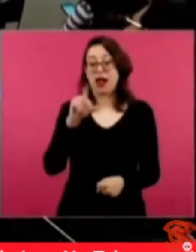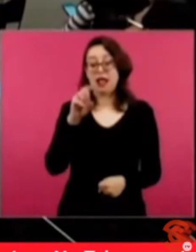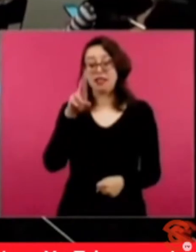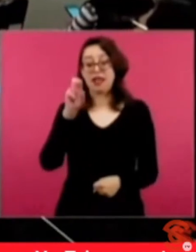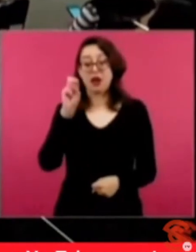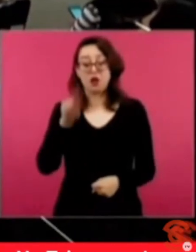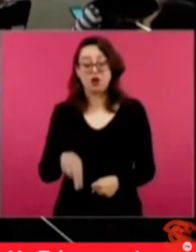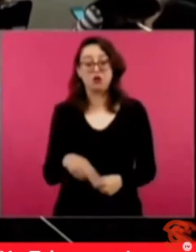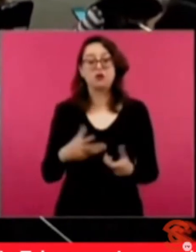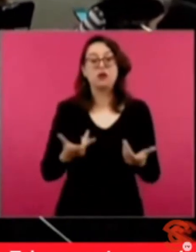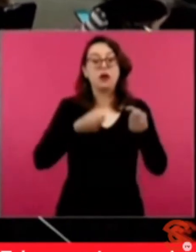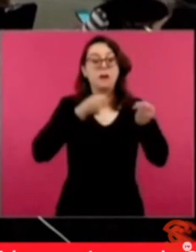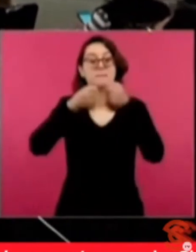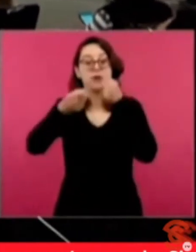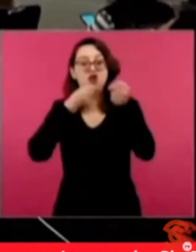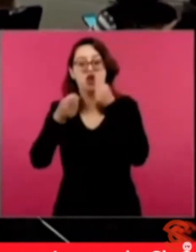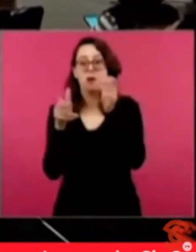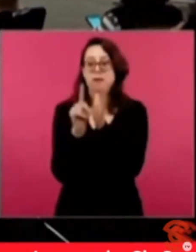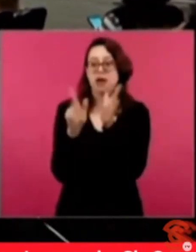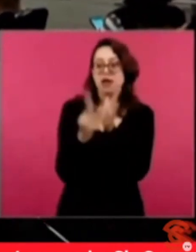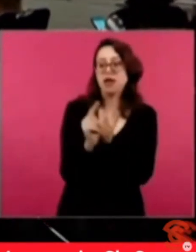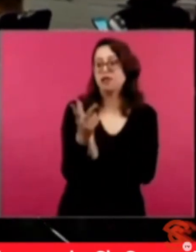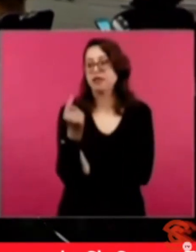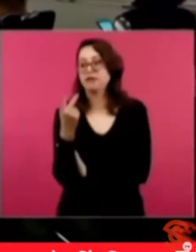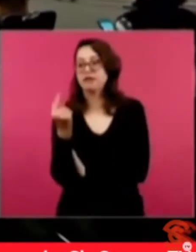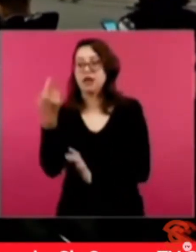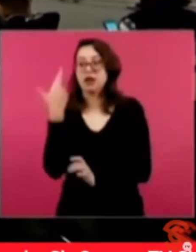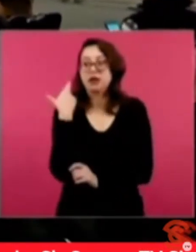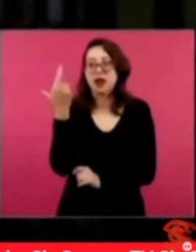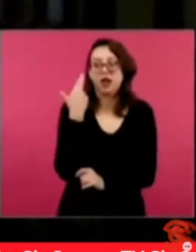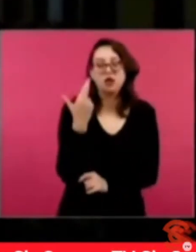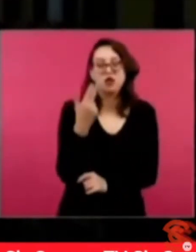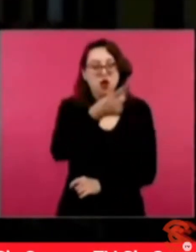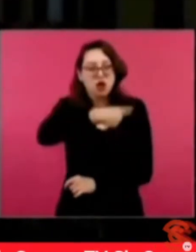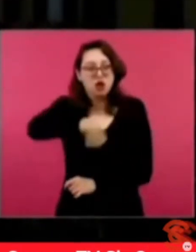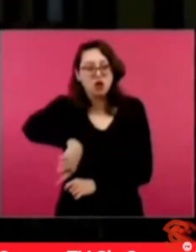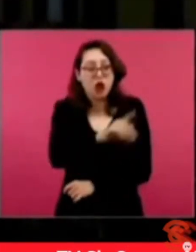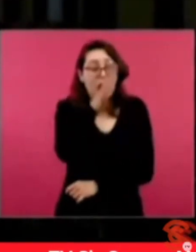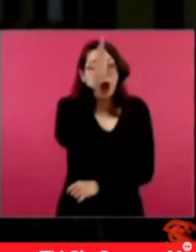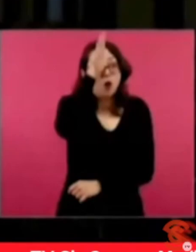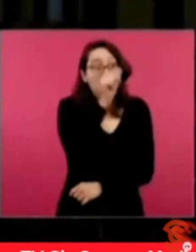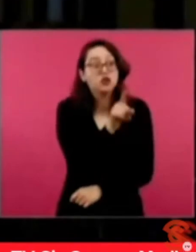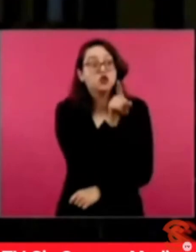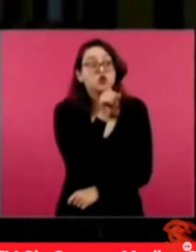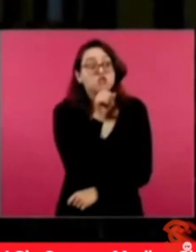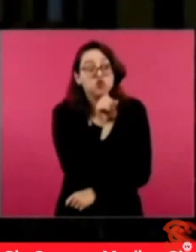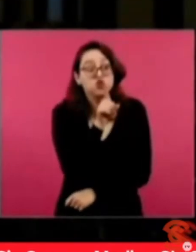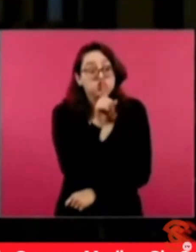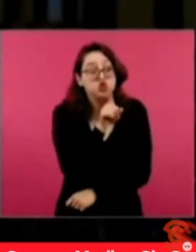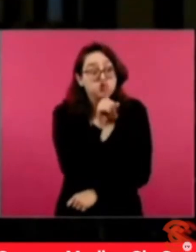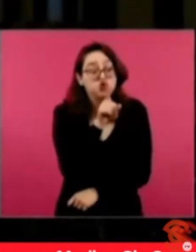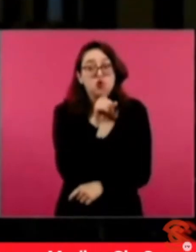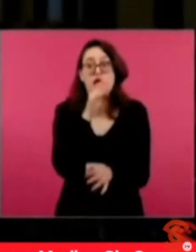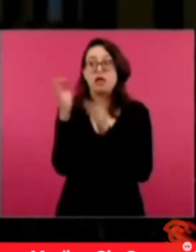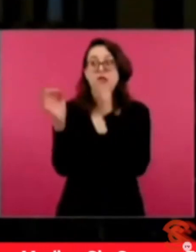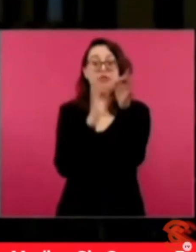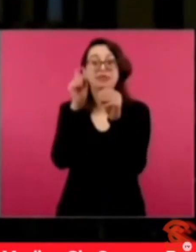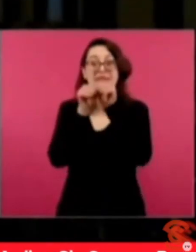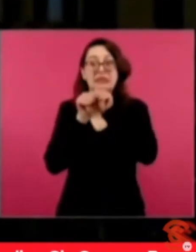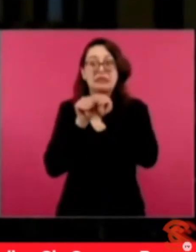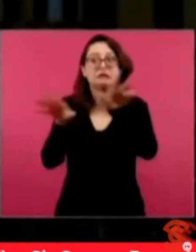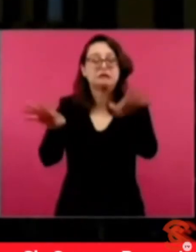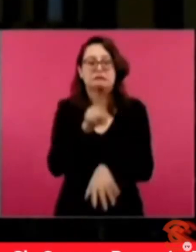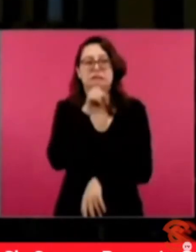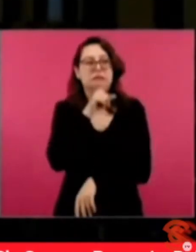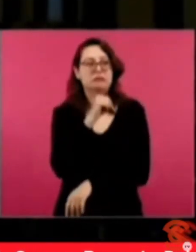silenciar todas esas masacres, contrario a lo que ocurre ahora. Y también dentro de su trayectoria